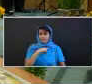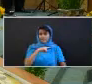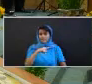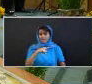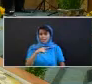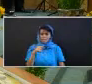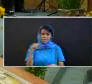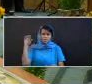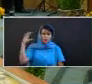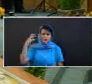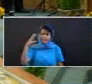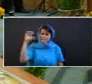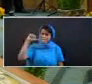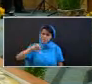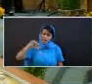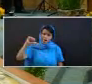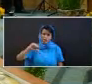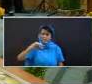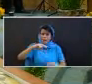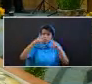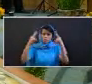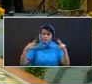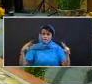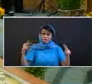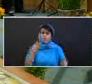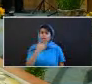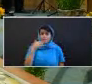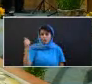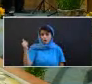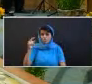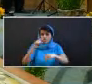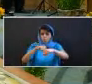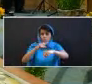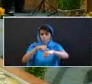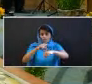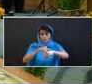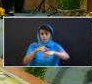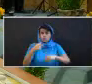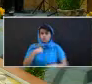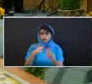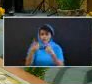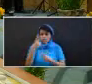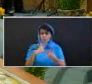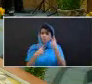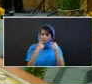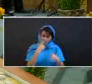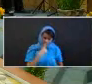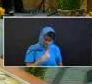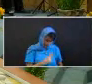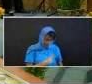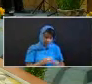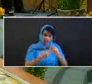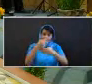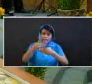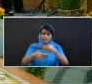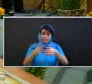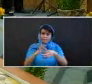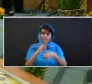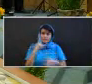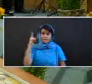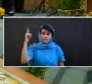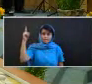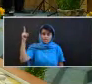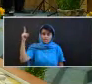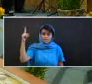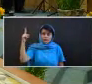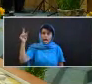valles, o quizás esté en el mejor de los momentos, yo vengo a humillarme delante de Ti,